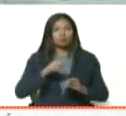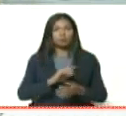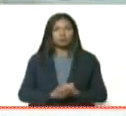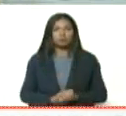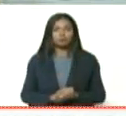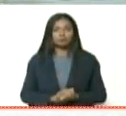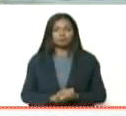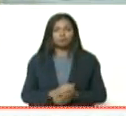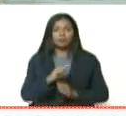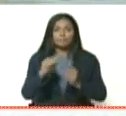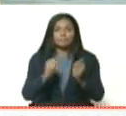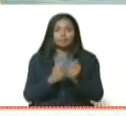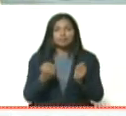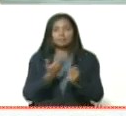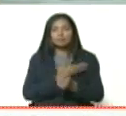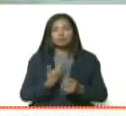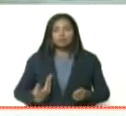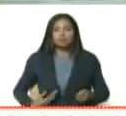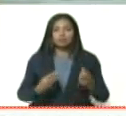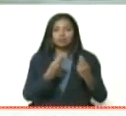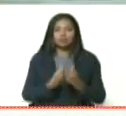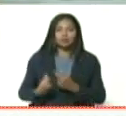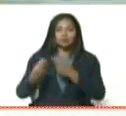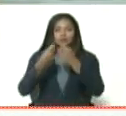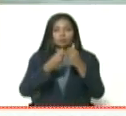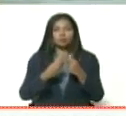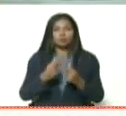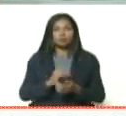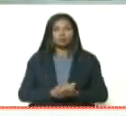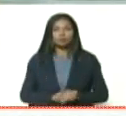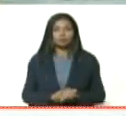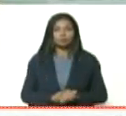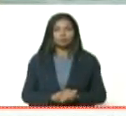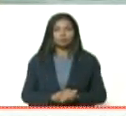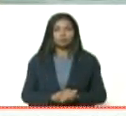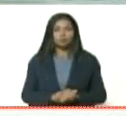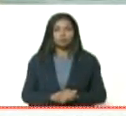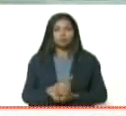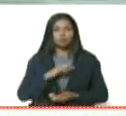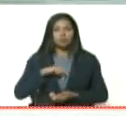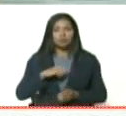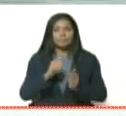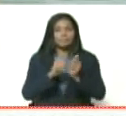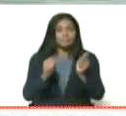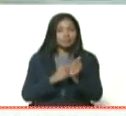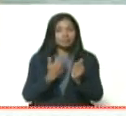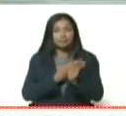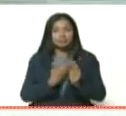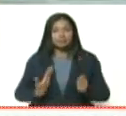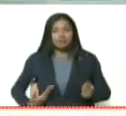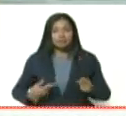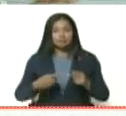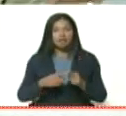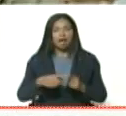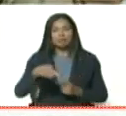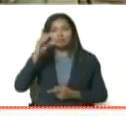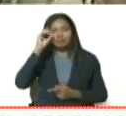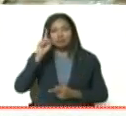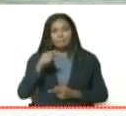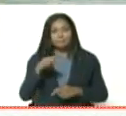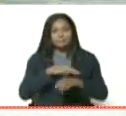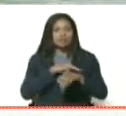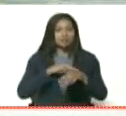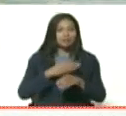está el vicepresidente de Economía, Tarek. Está nuestra vicepresidenta ejecutiva, está el ministro